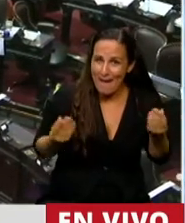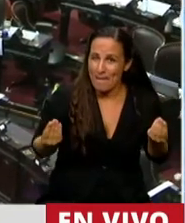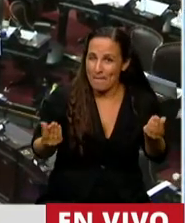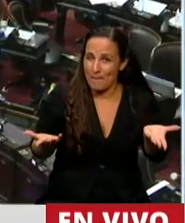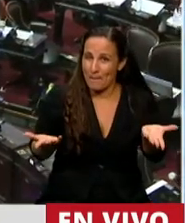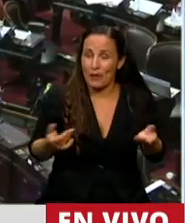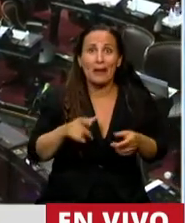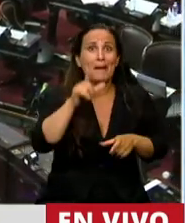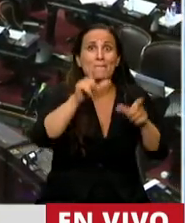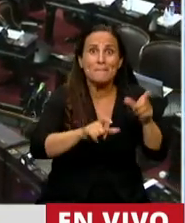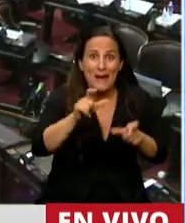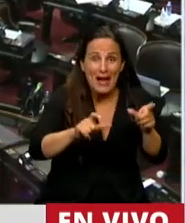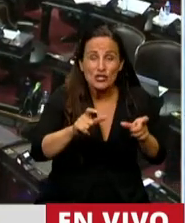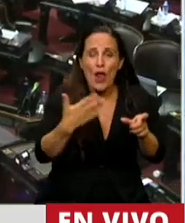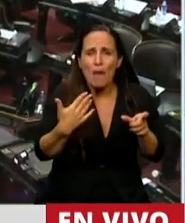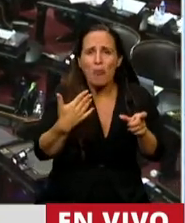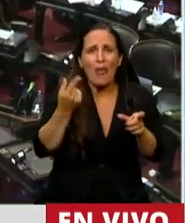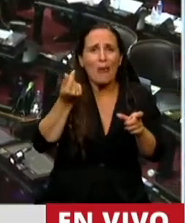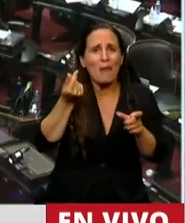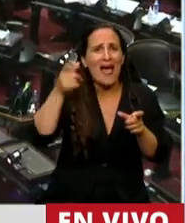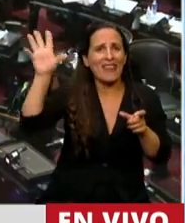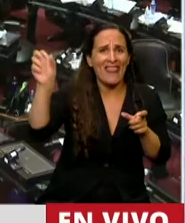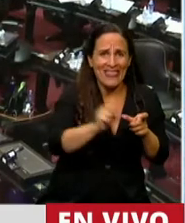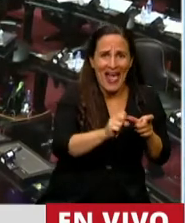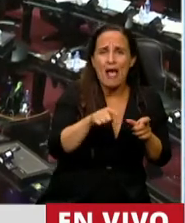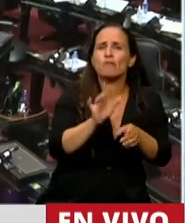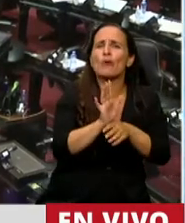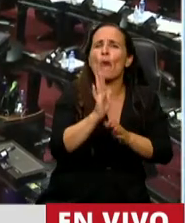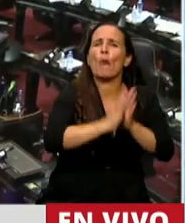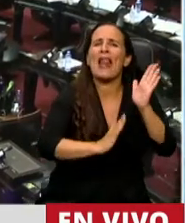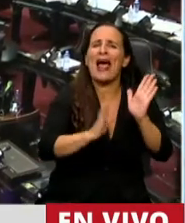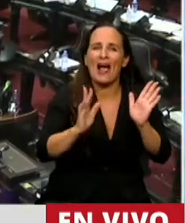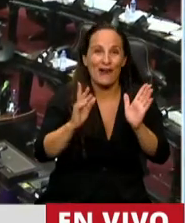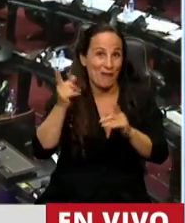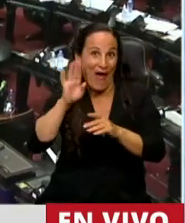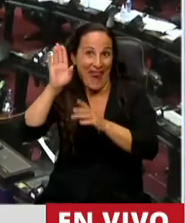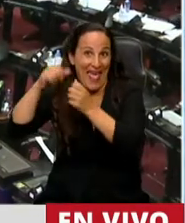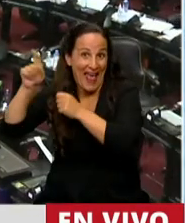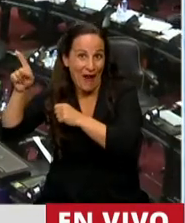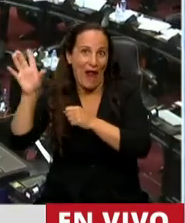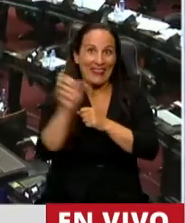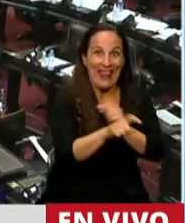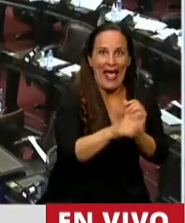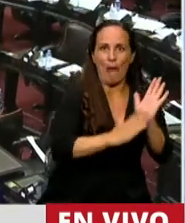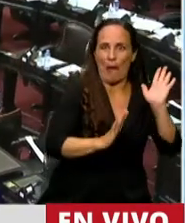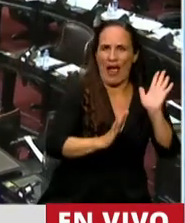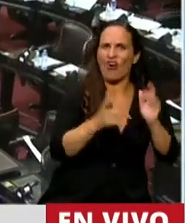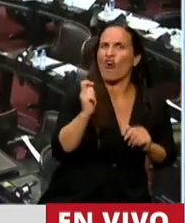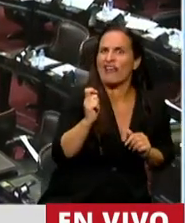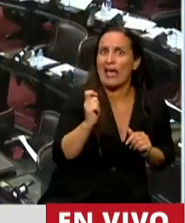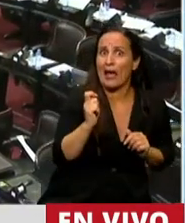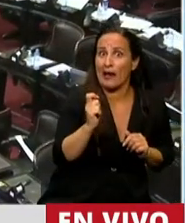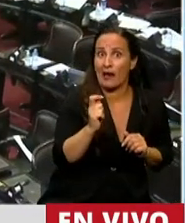El que puede blanquear, y esto es un blanqueo, el que puede blanquear es aquel que